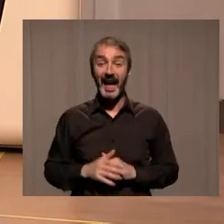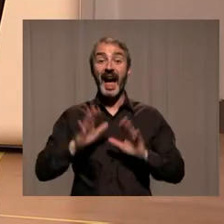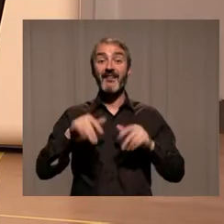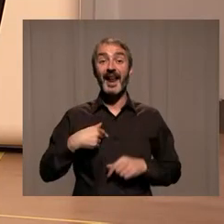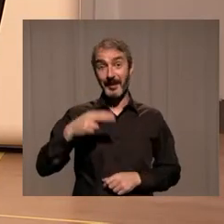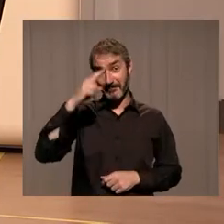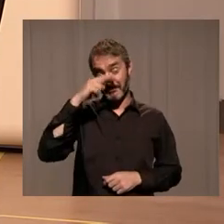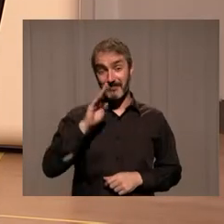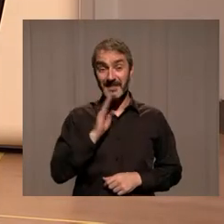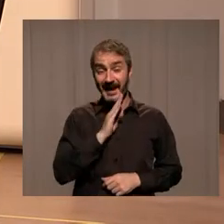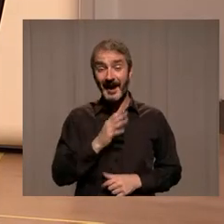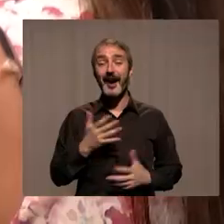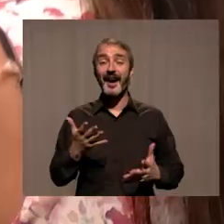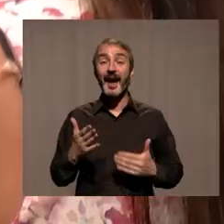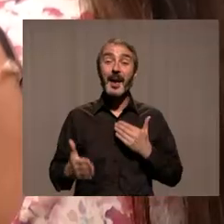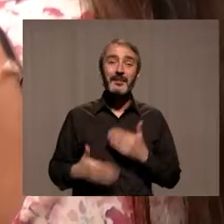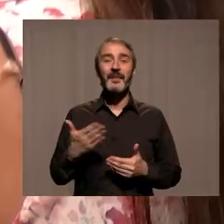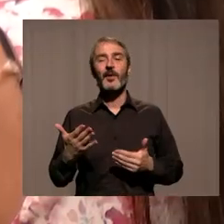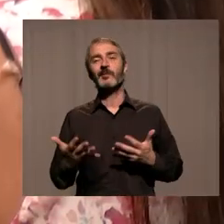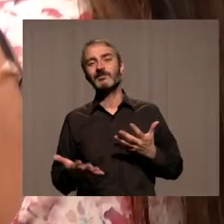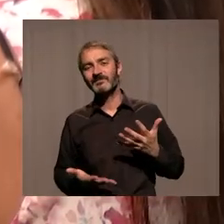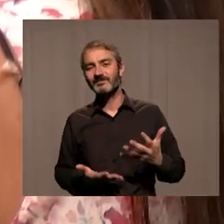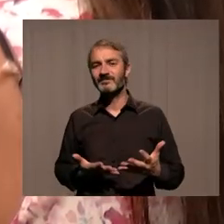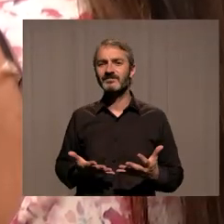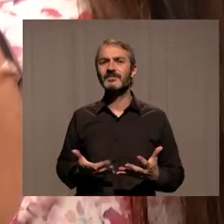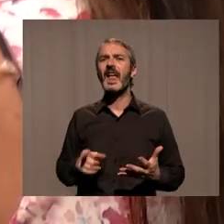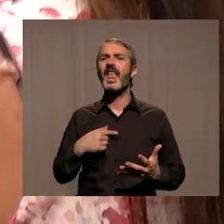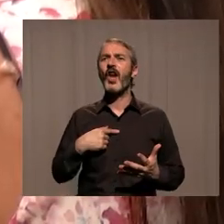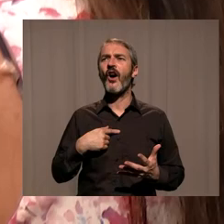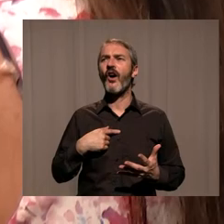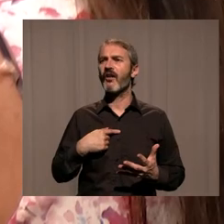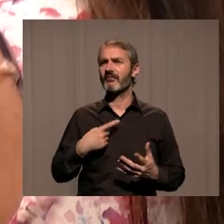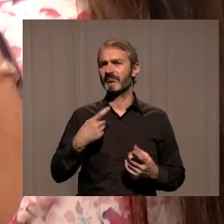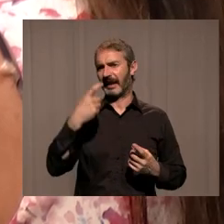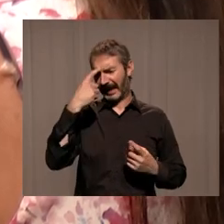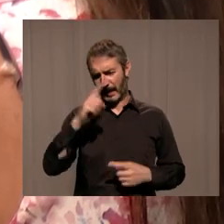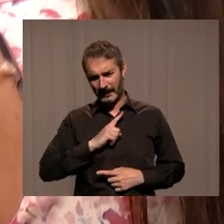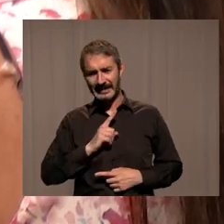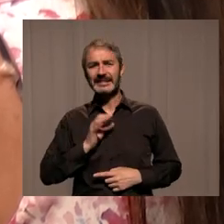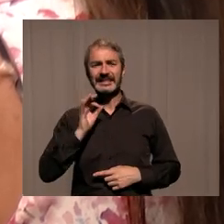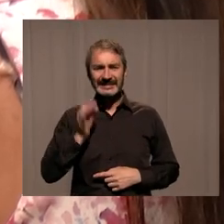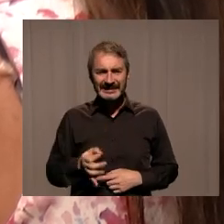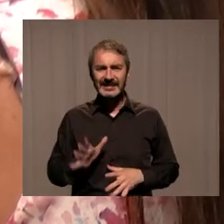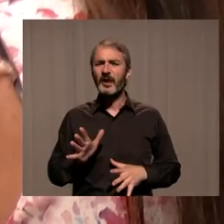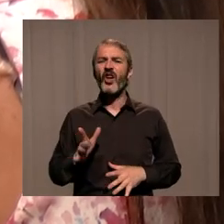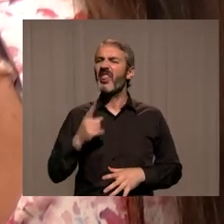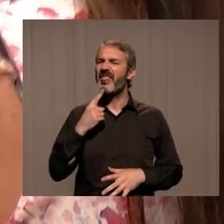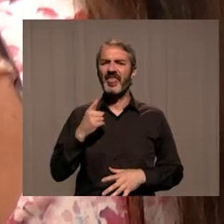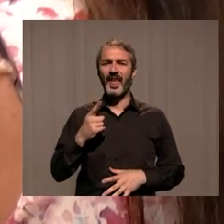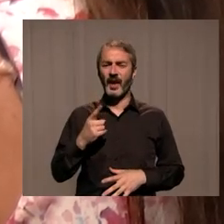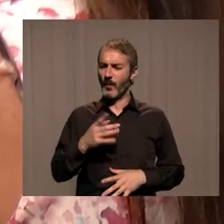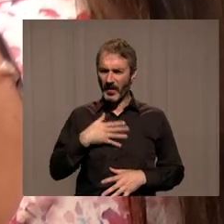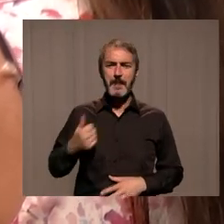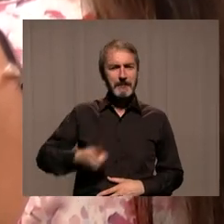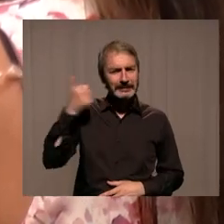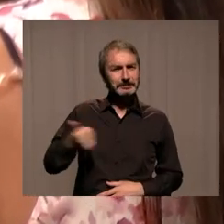me dijeron que al principio no es, ellos no creen en mí, sino ellos creen que yo tengo más fuerza